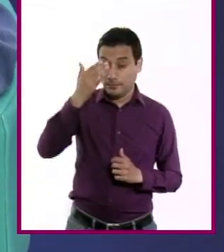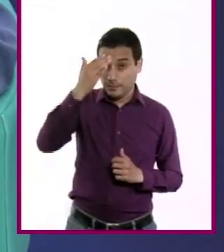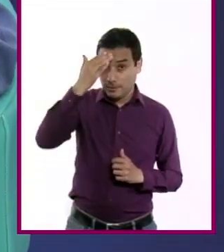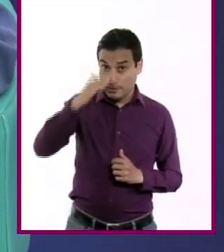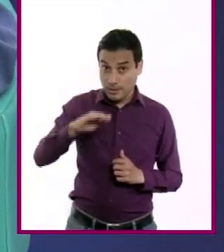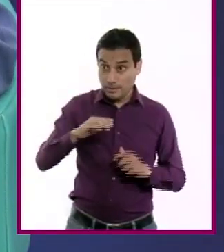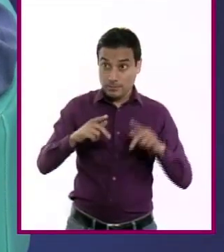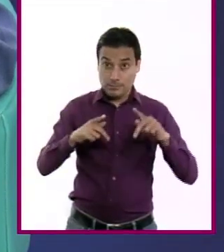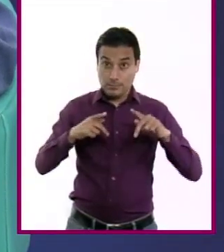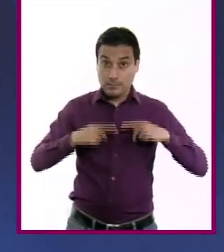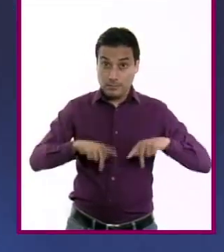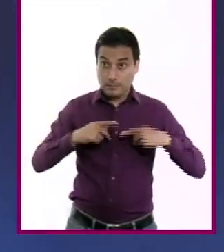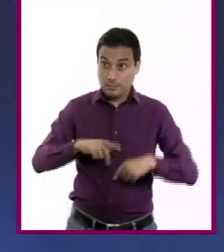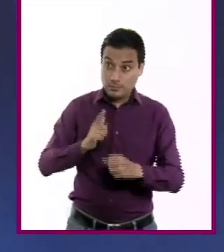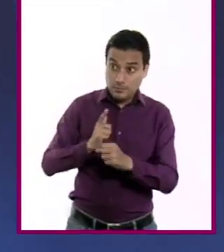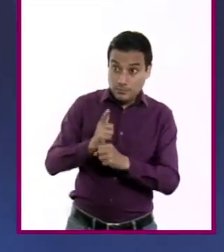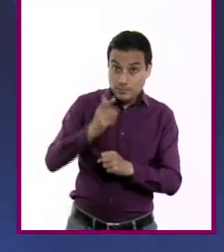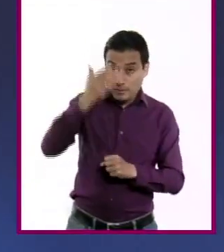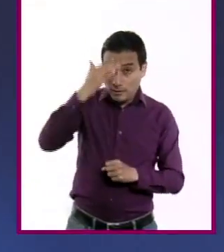identificar todo eso.